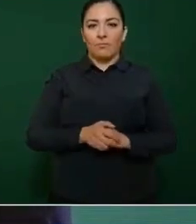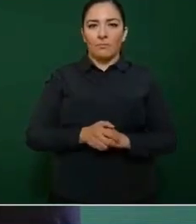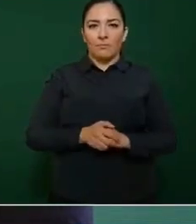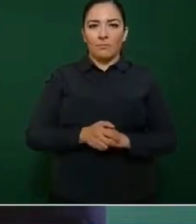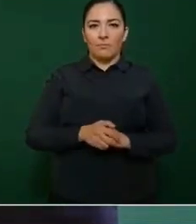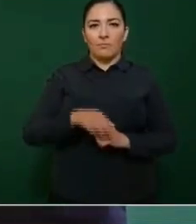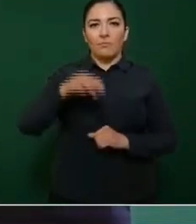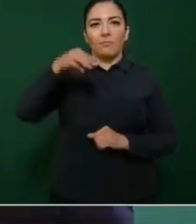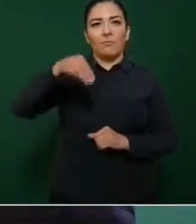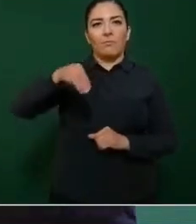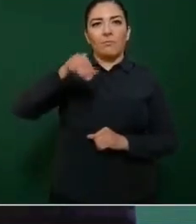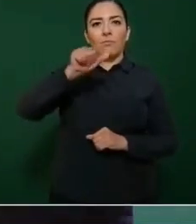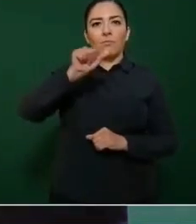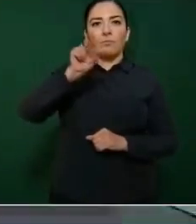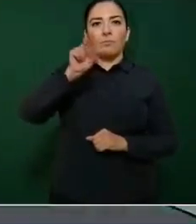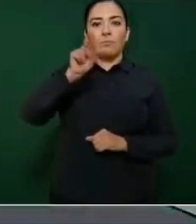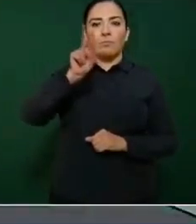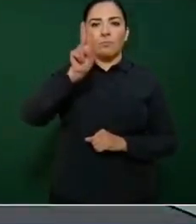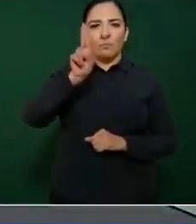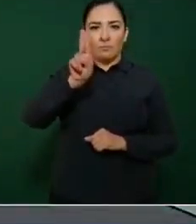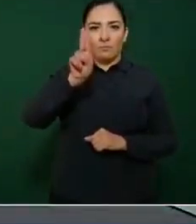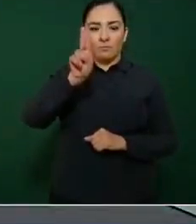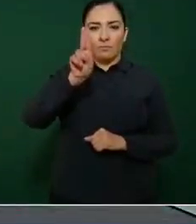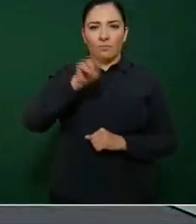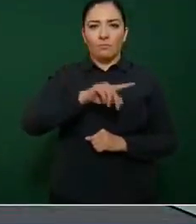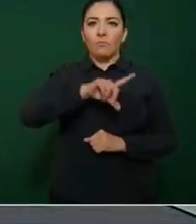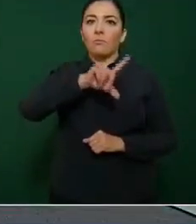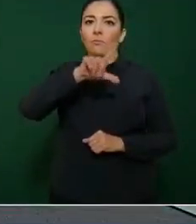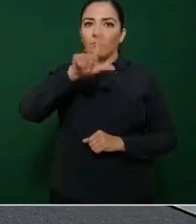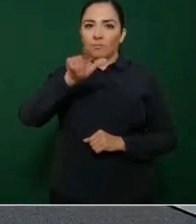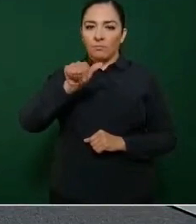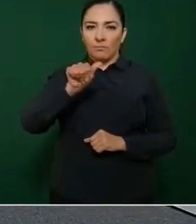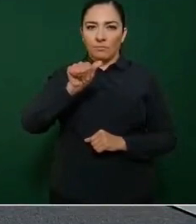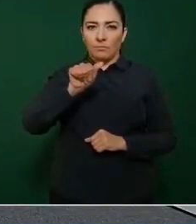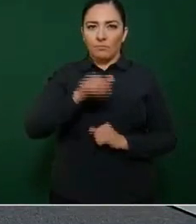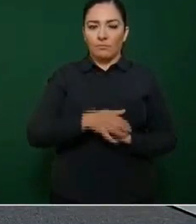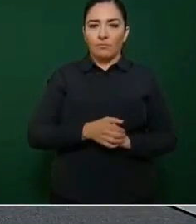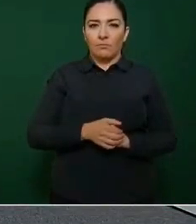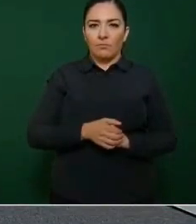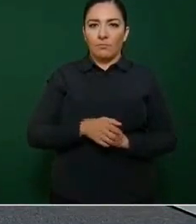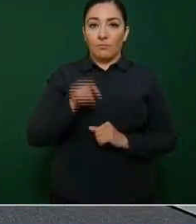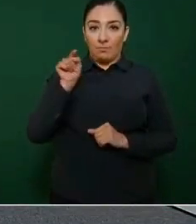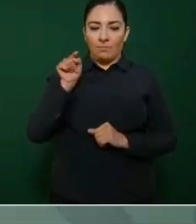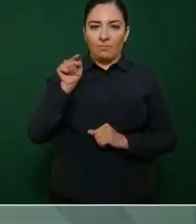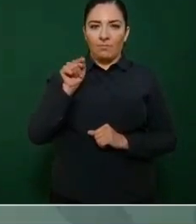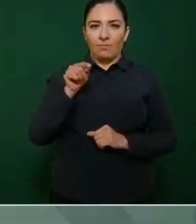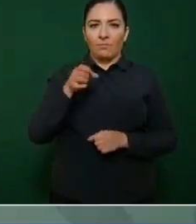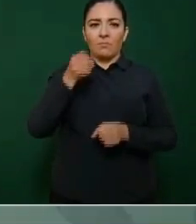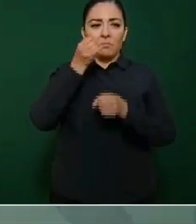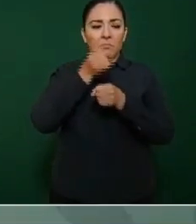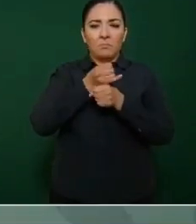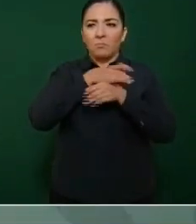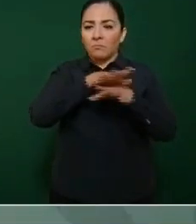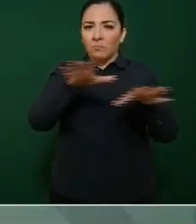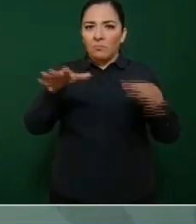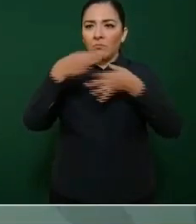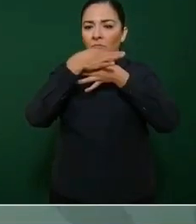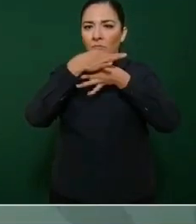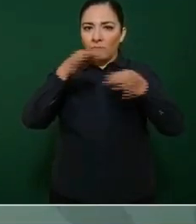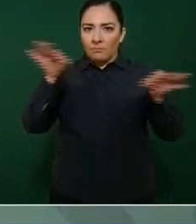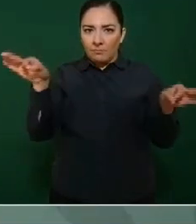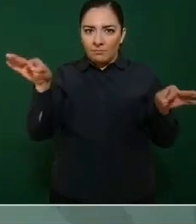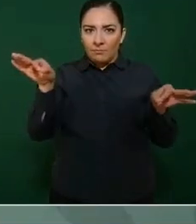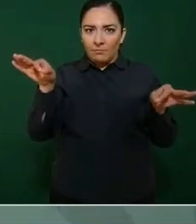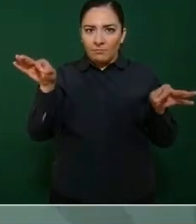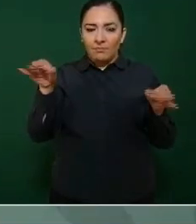mayor genia amaron y luego va a informar el secretario